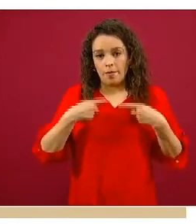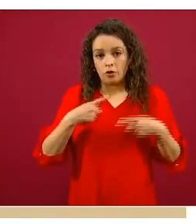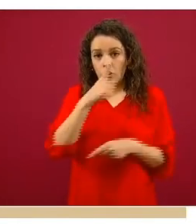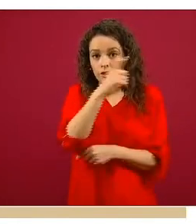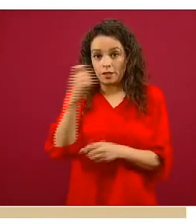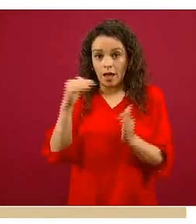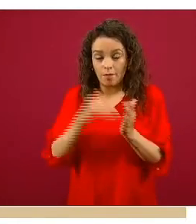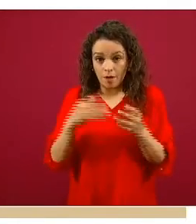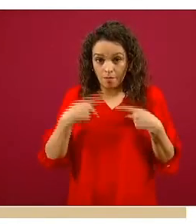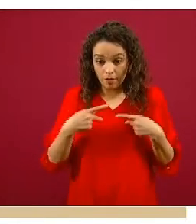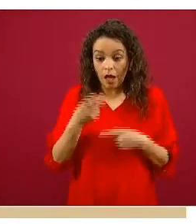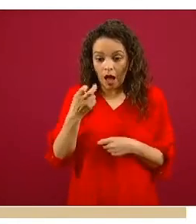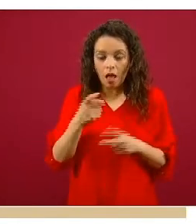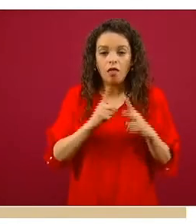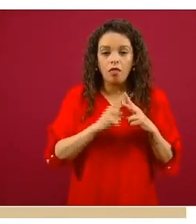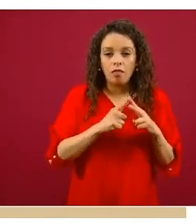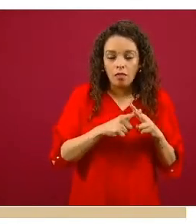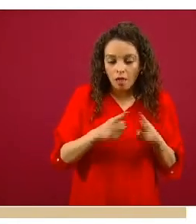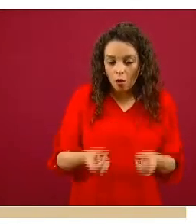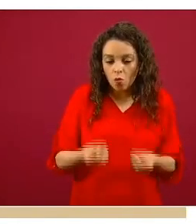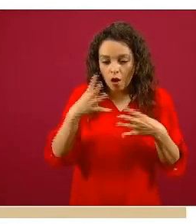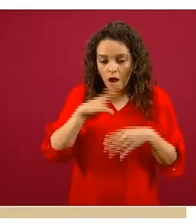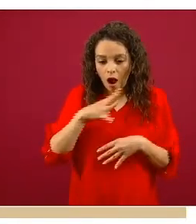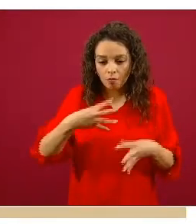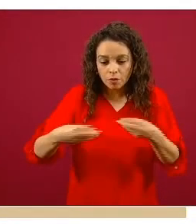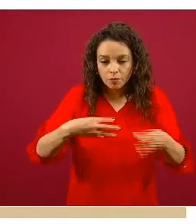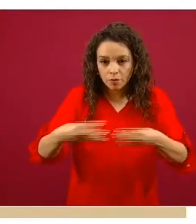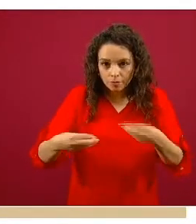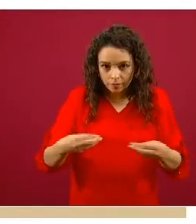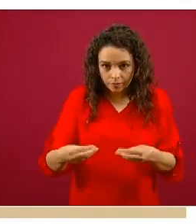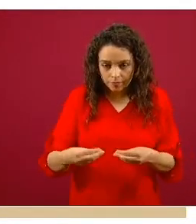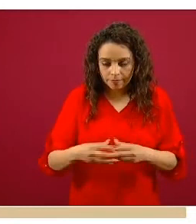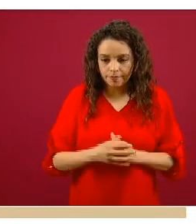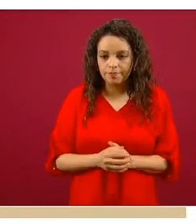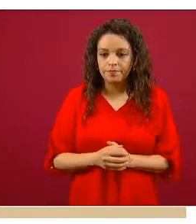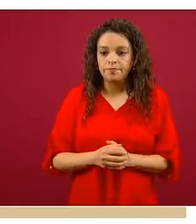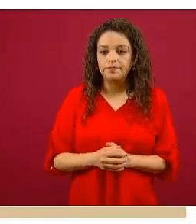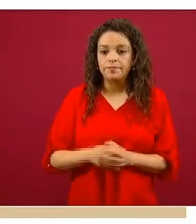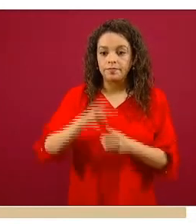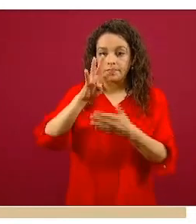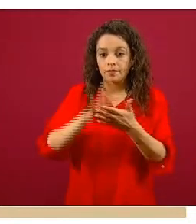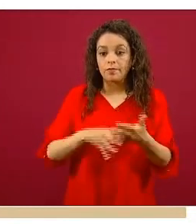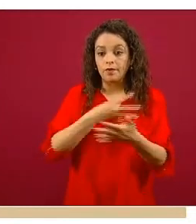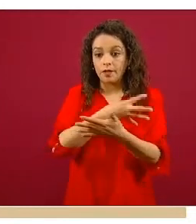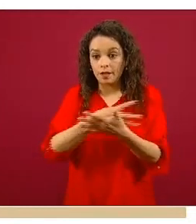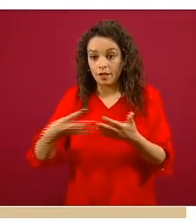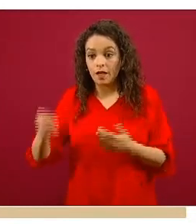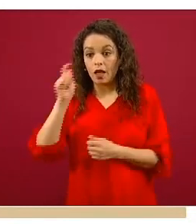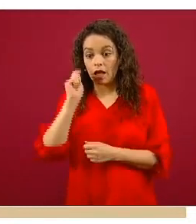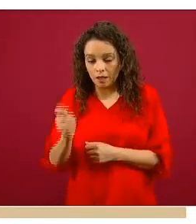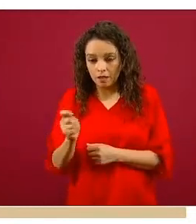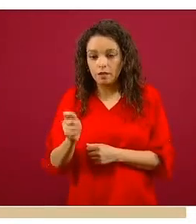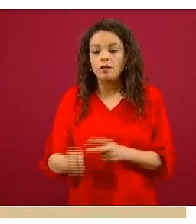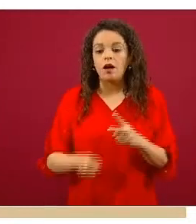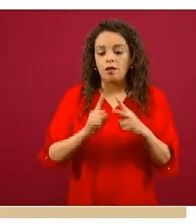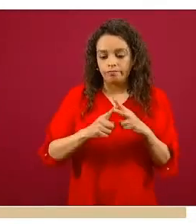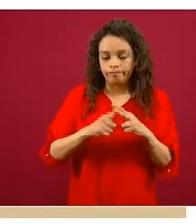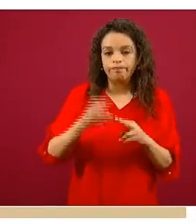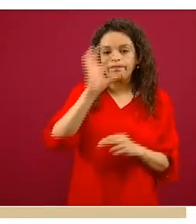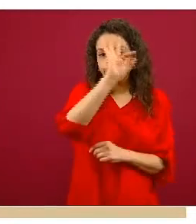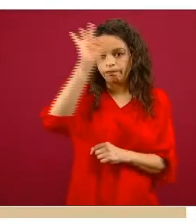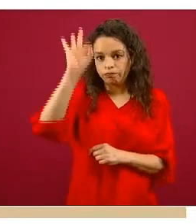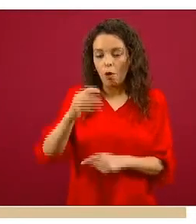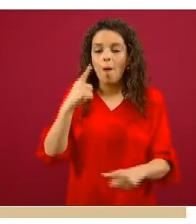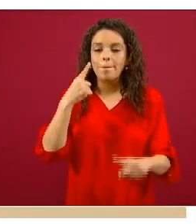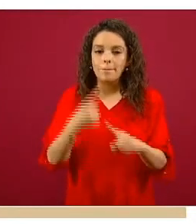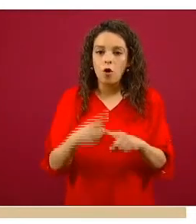números que vemos al interior de los cuadrados no son número de casos, es la tasa de incidencia por 100,000 habitantes,